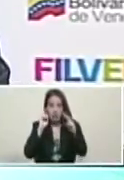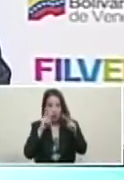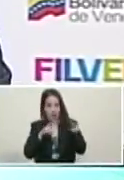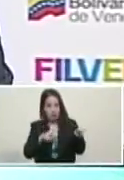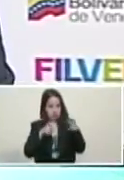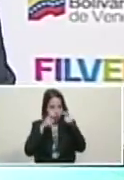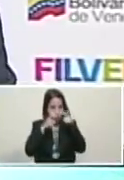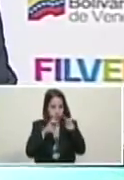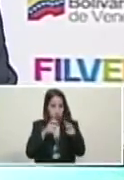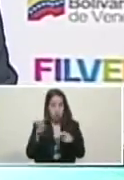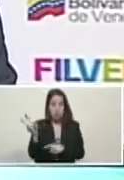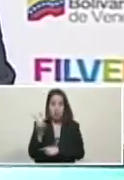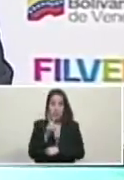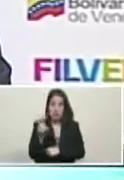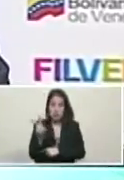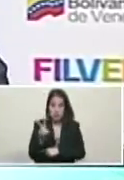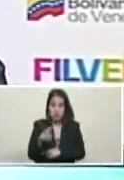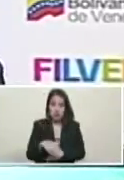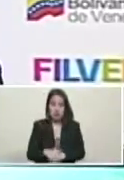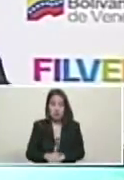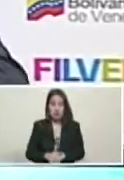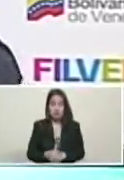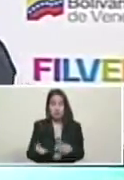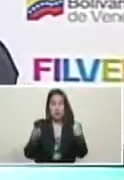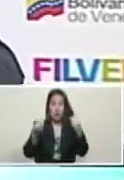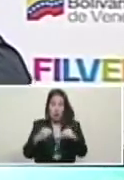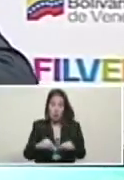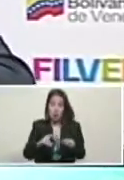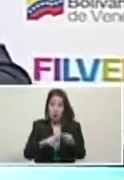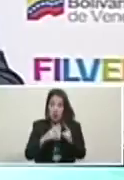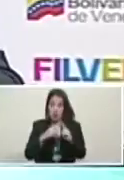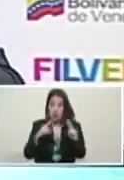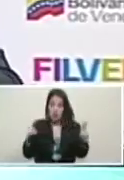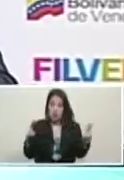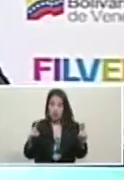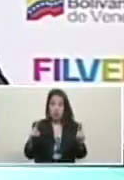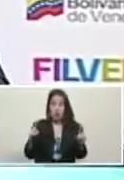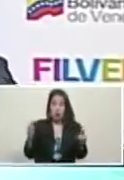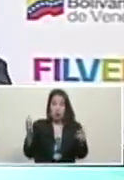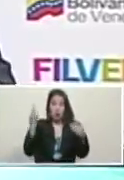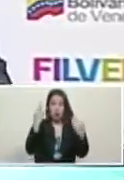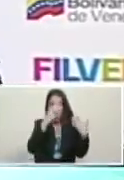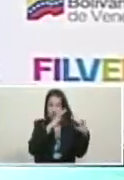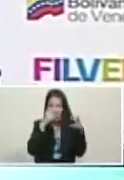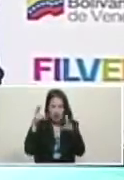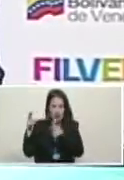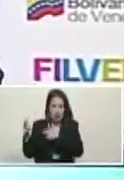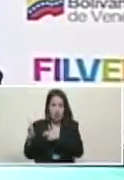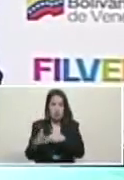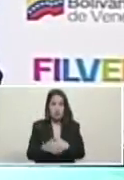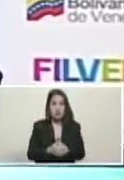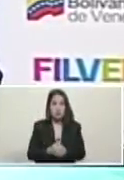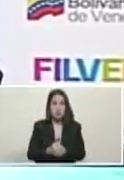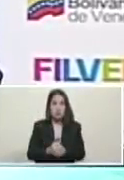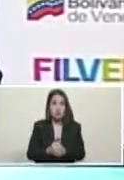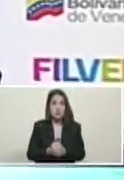garantes como Venezuela, los acuerdos de paz con la FARC, es escandaloso.